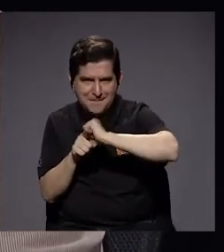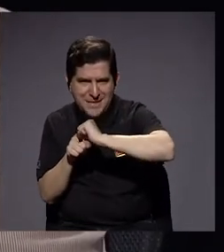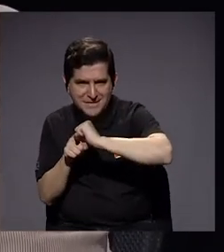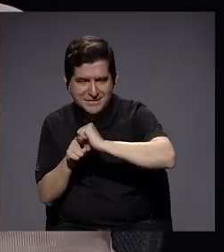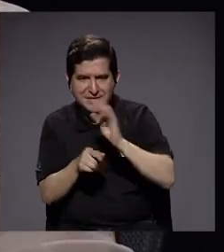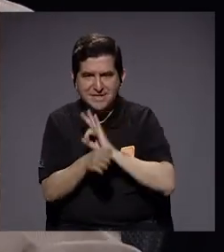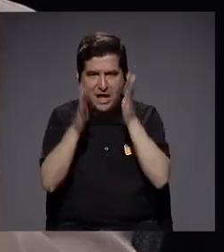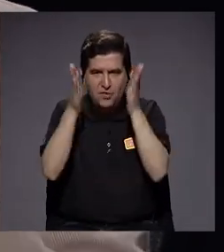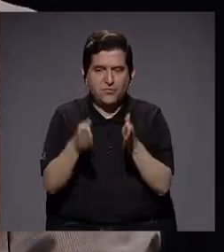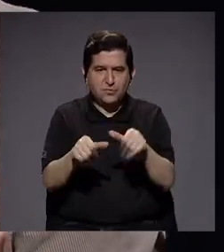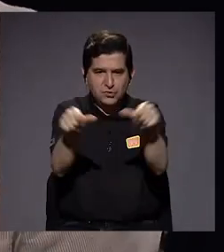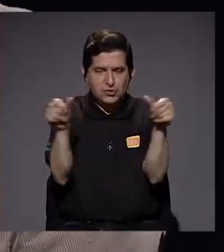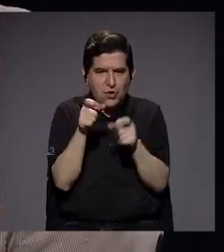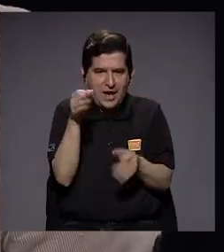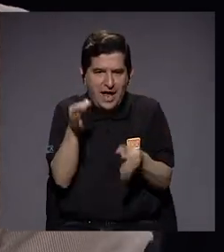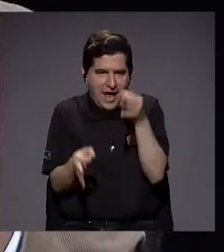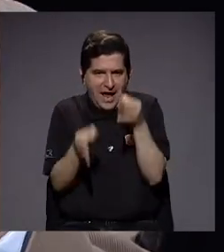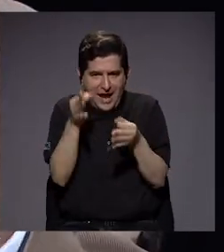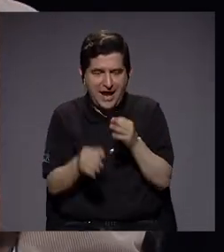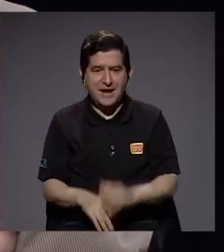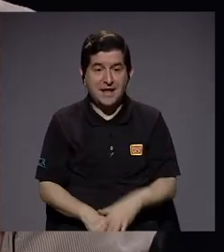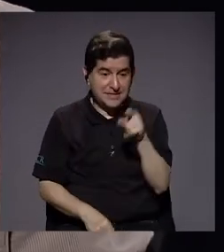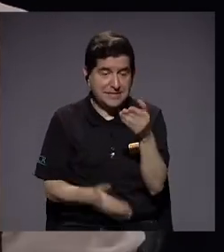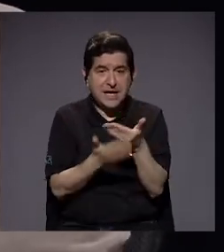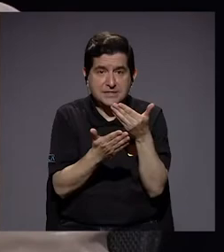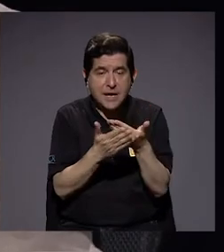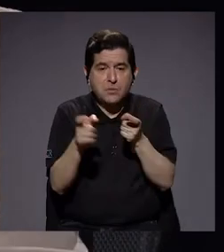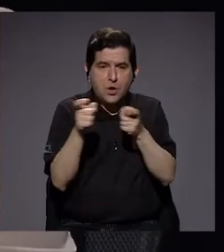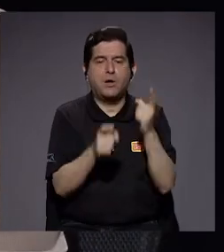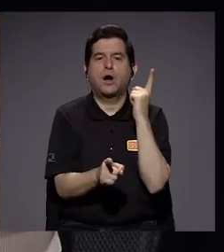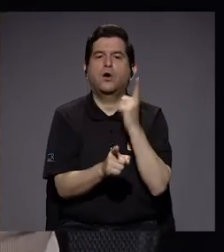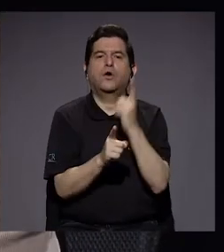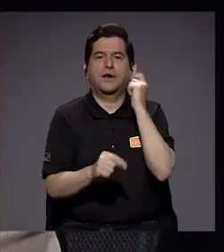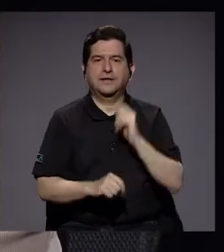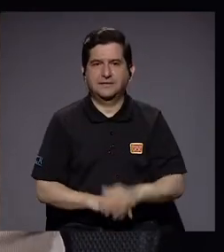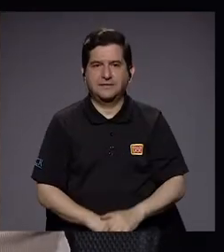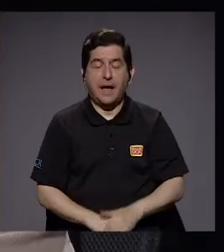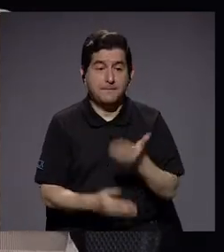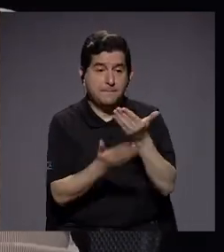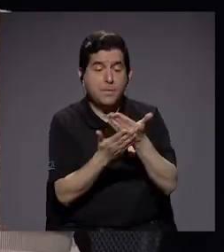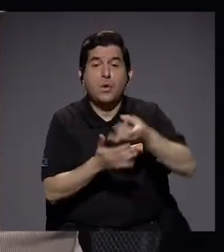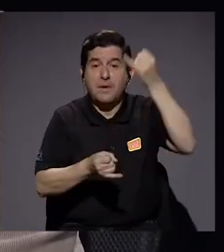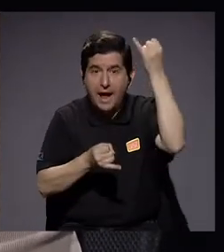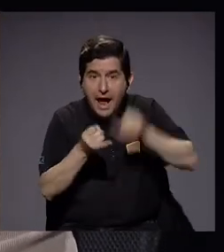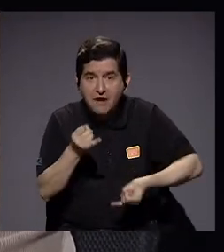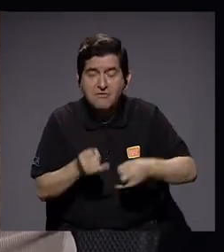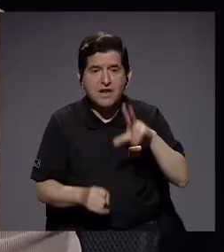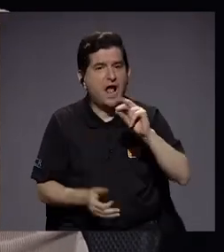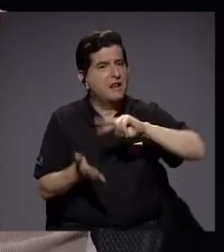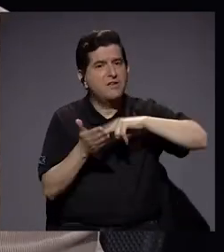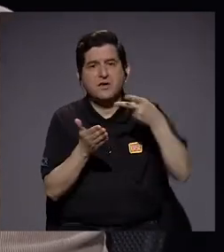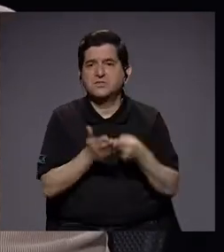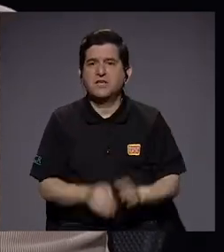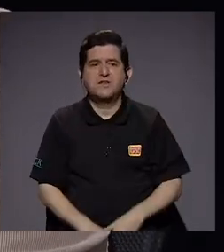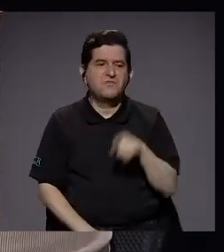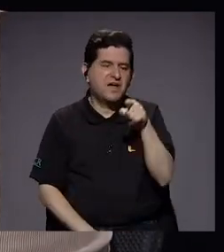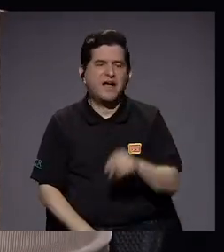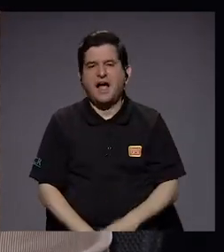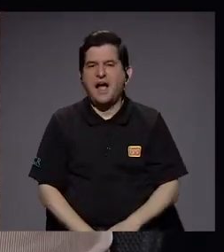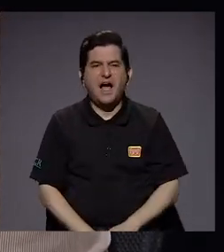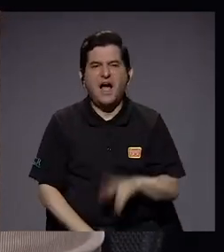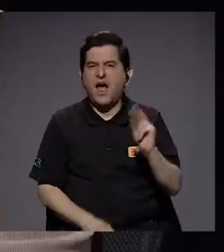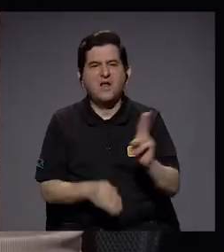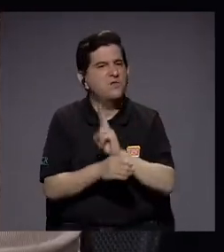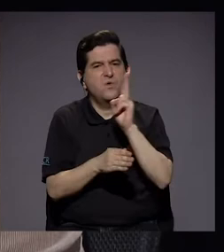capacitación de los funcionarios judiciales para que manejen esa prueba de manera adecuada y que la prueba final de cuentas no se convierta en espuria